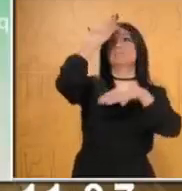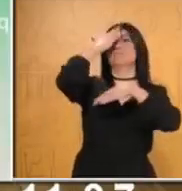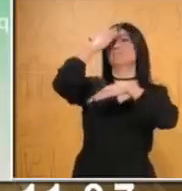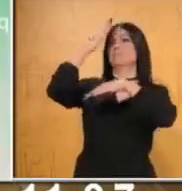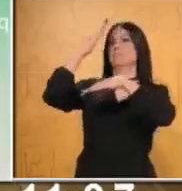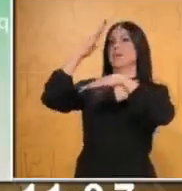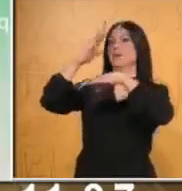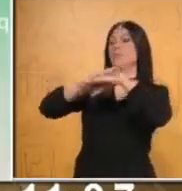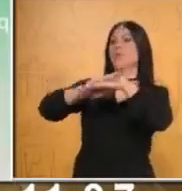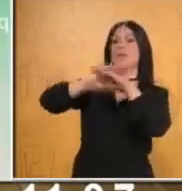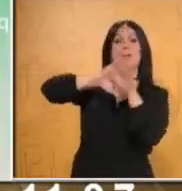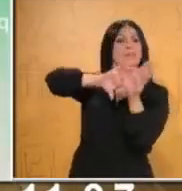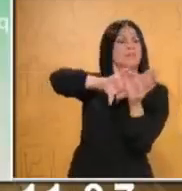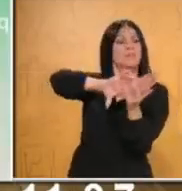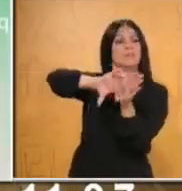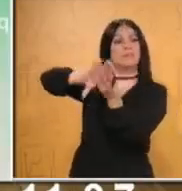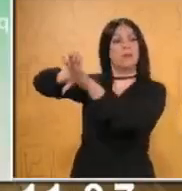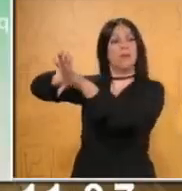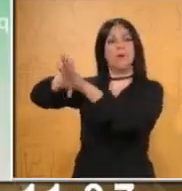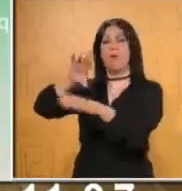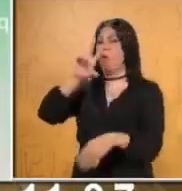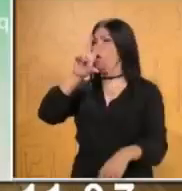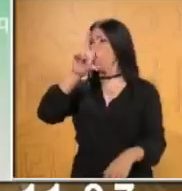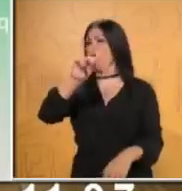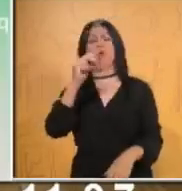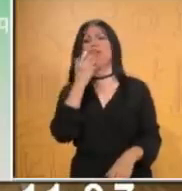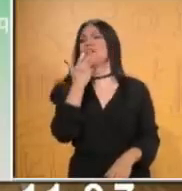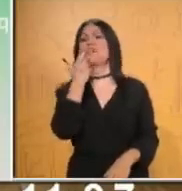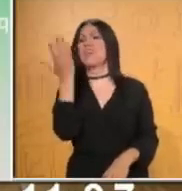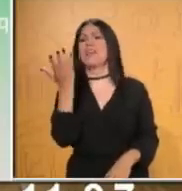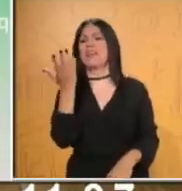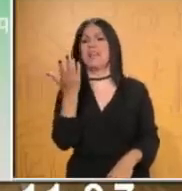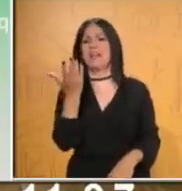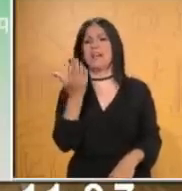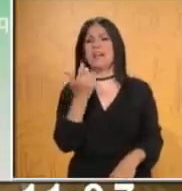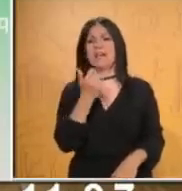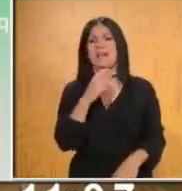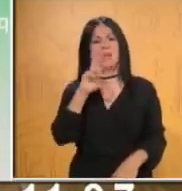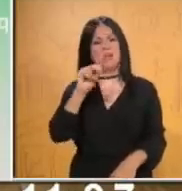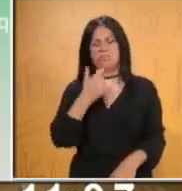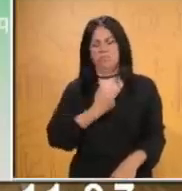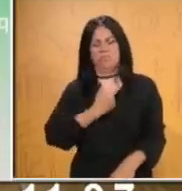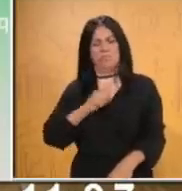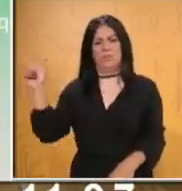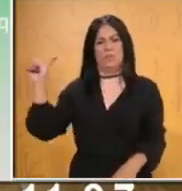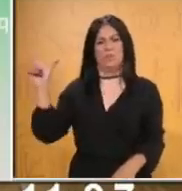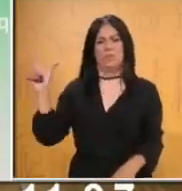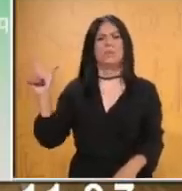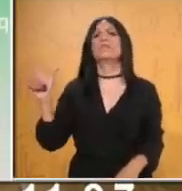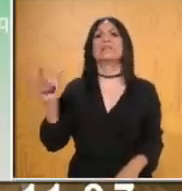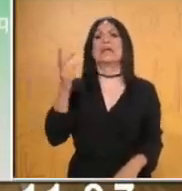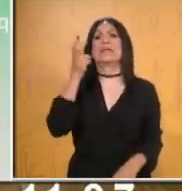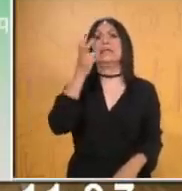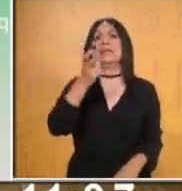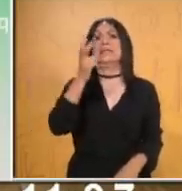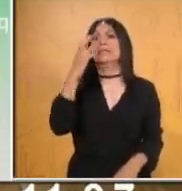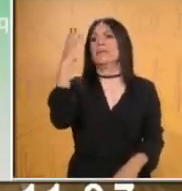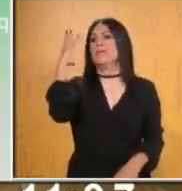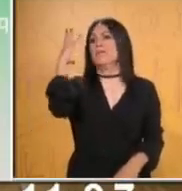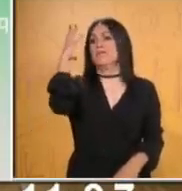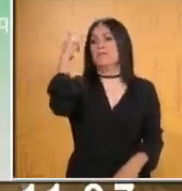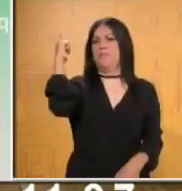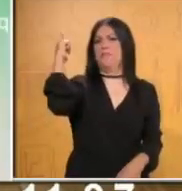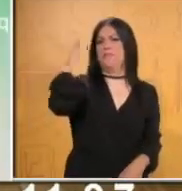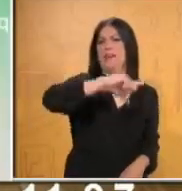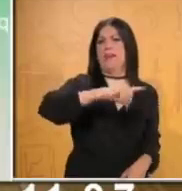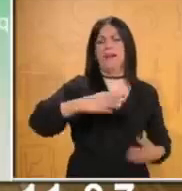el presente de él y de los que lo rodean, y su solitario futuro, habían sido parte de esta dantesca